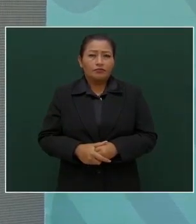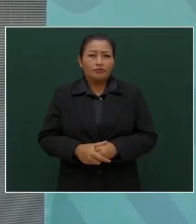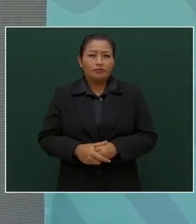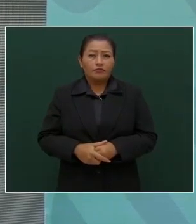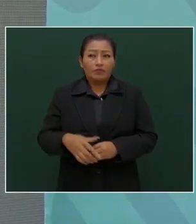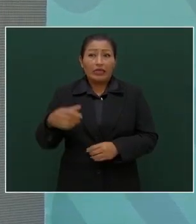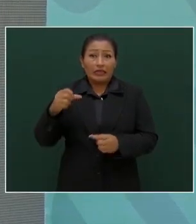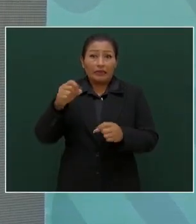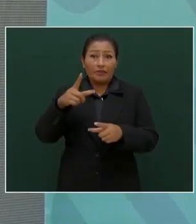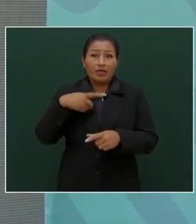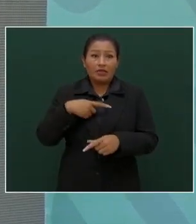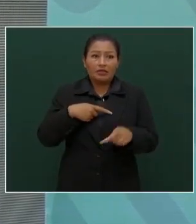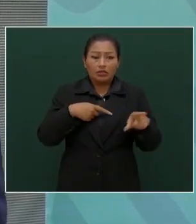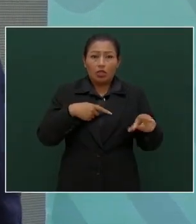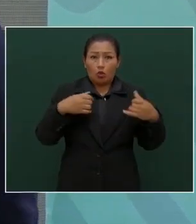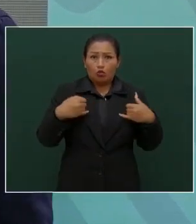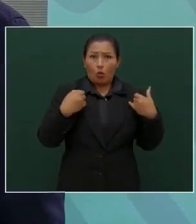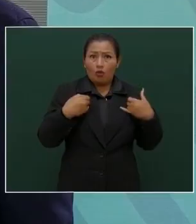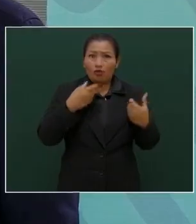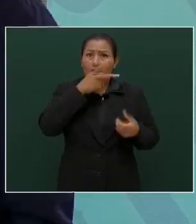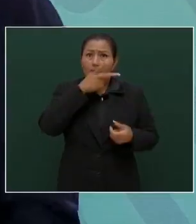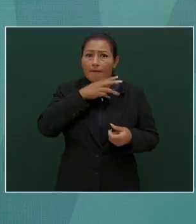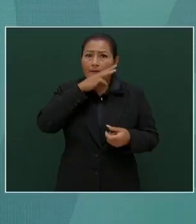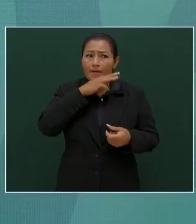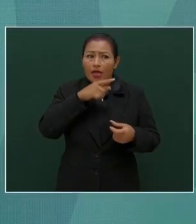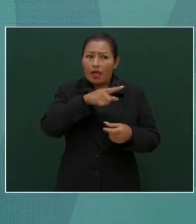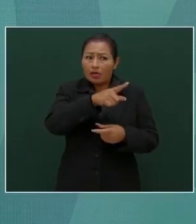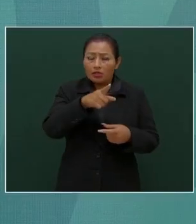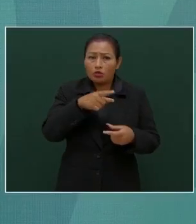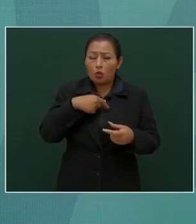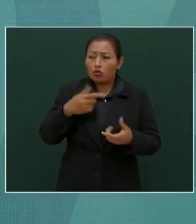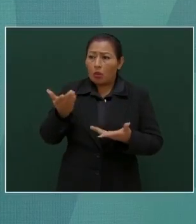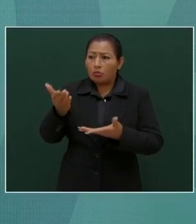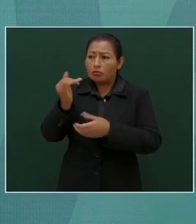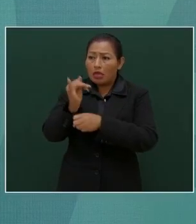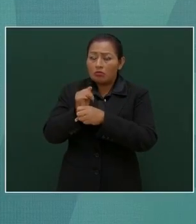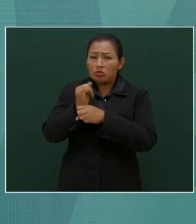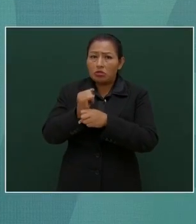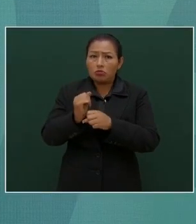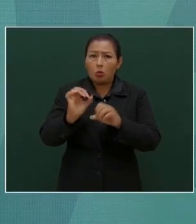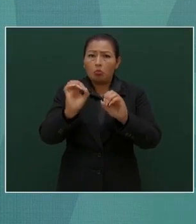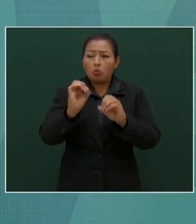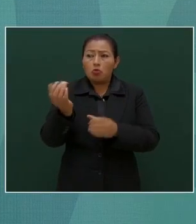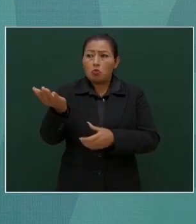papás, de los muchachos, nadie.